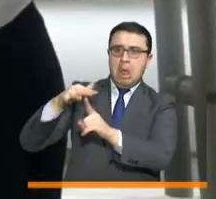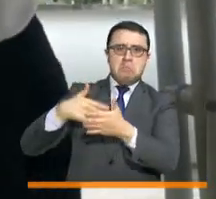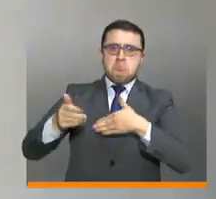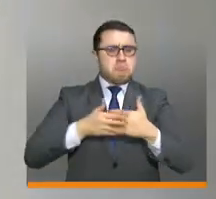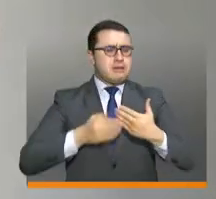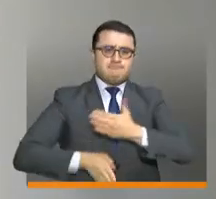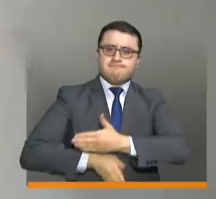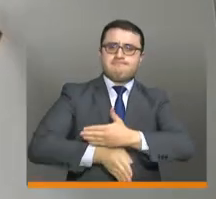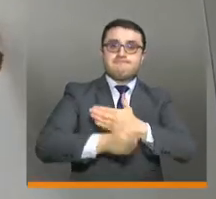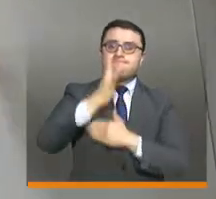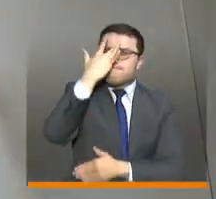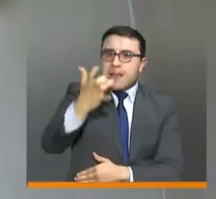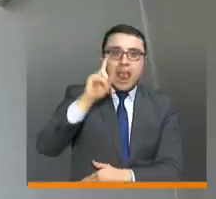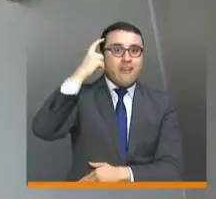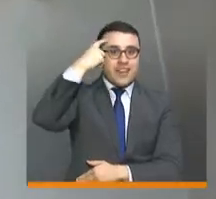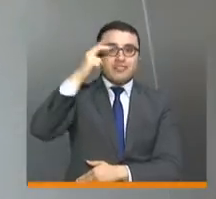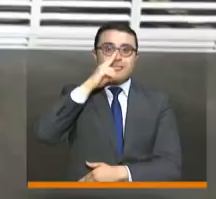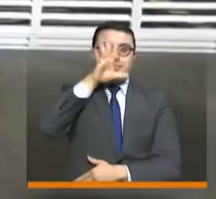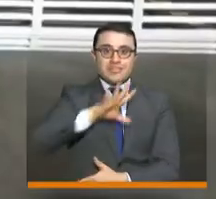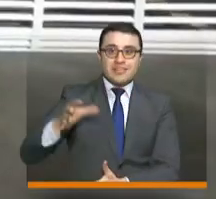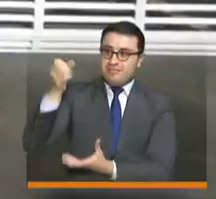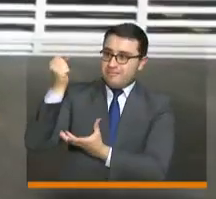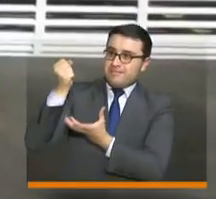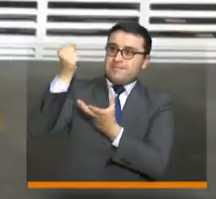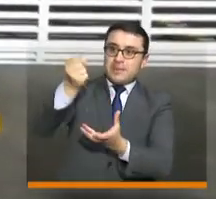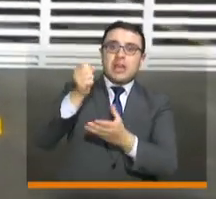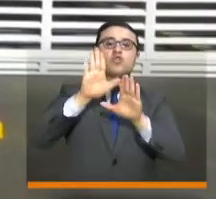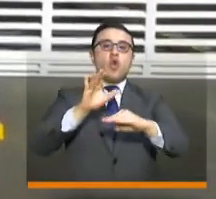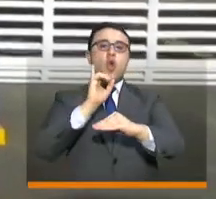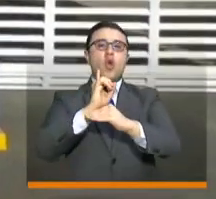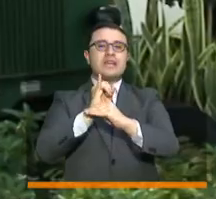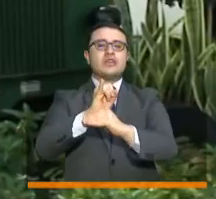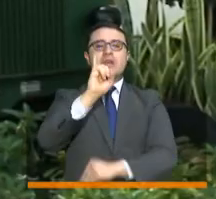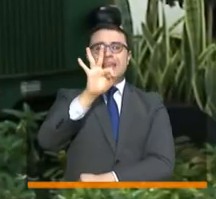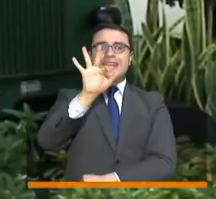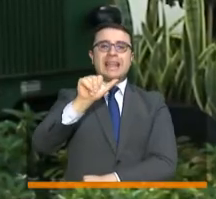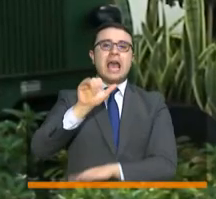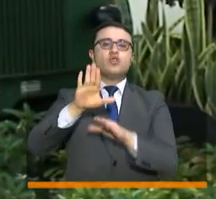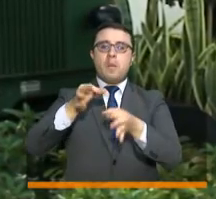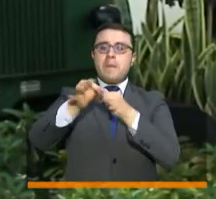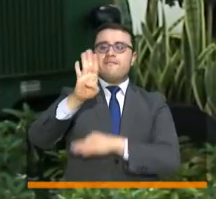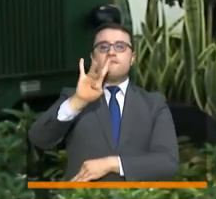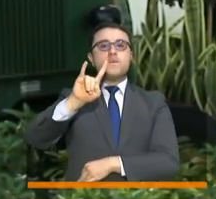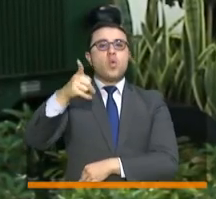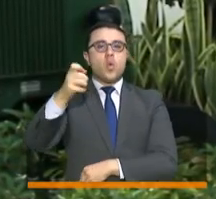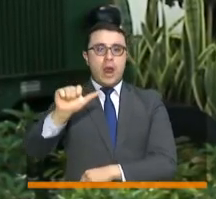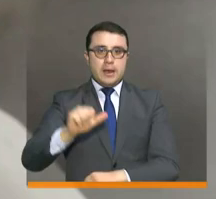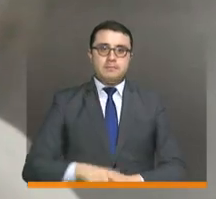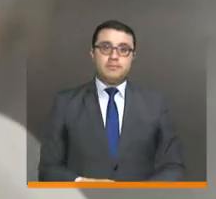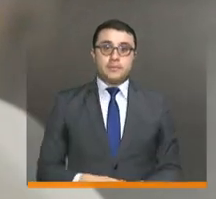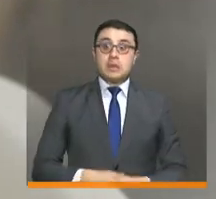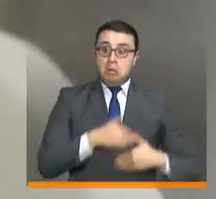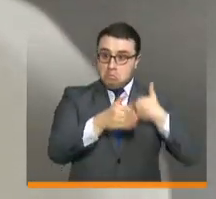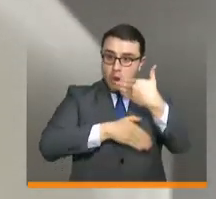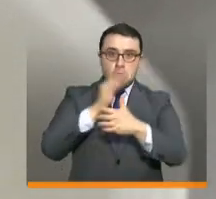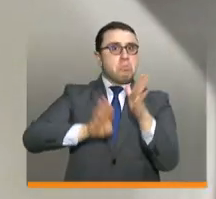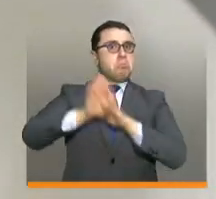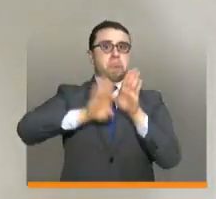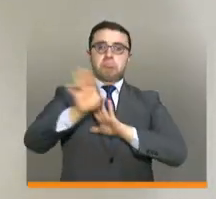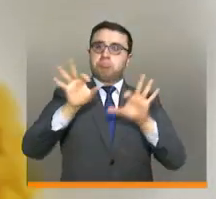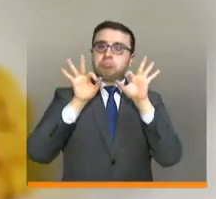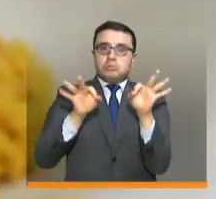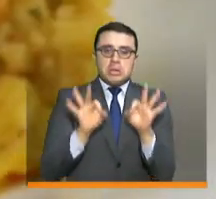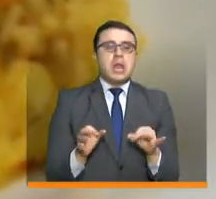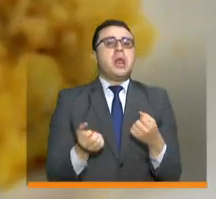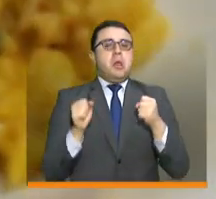gracias a los recursos que el Gobierno Nacional le entregó al ITA de Buga. La alternancia ha sido un proceso exitoso, gracias a esto hemos podido desarrollar algunas